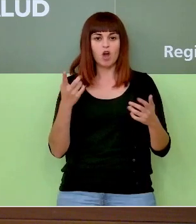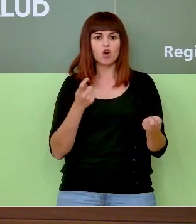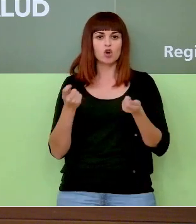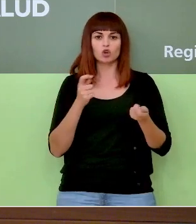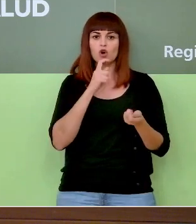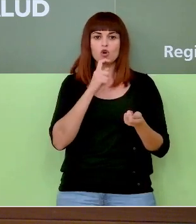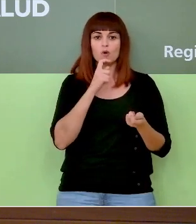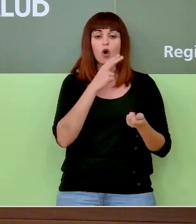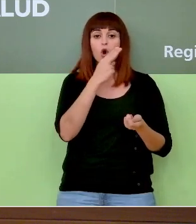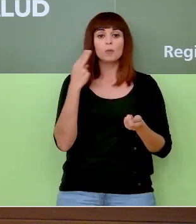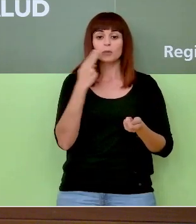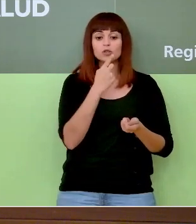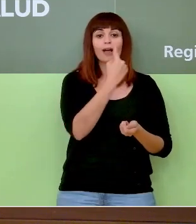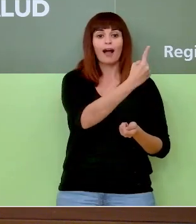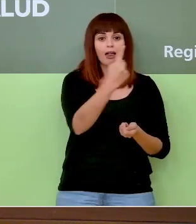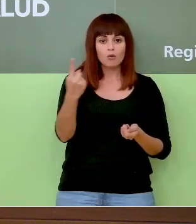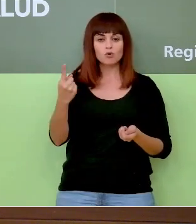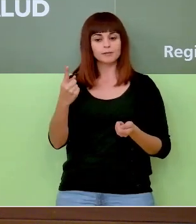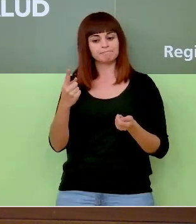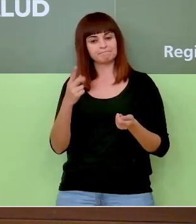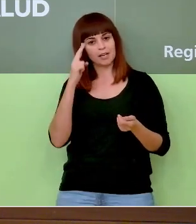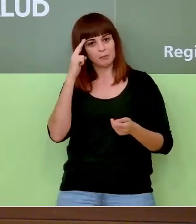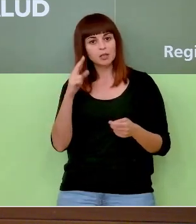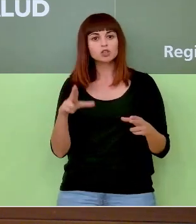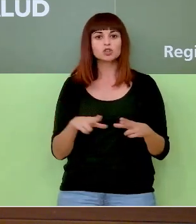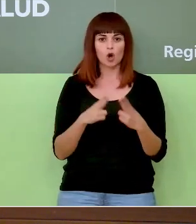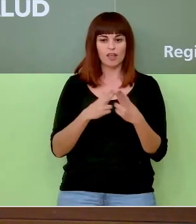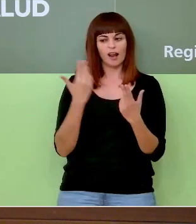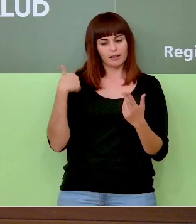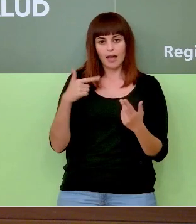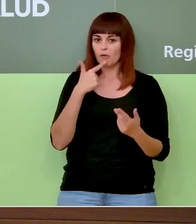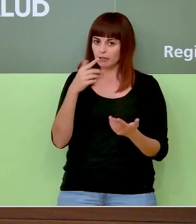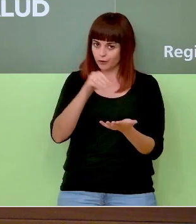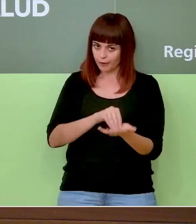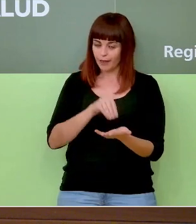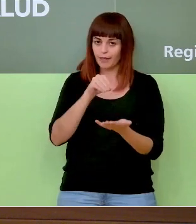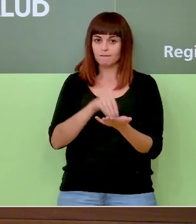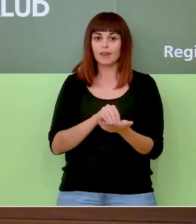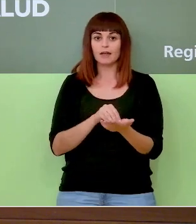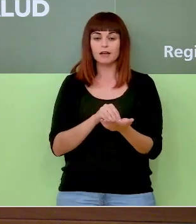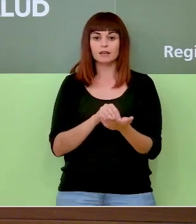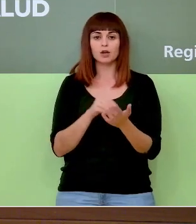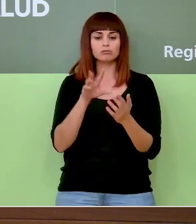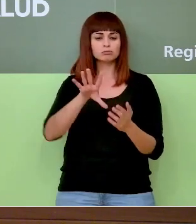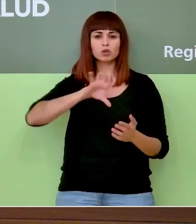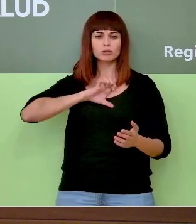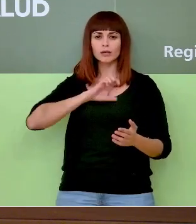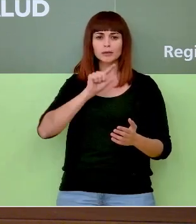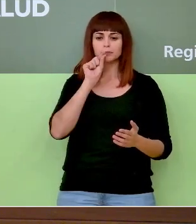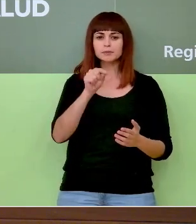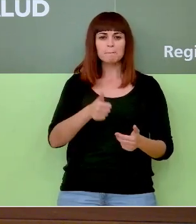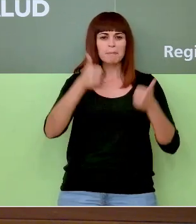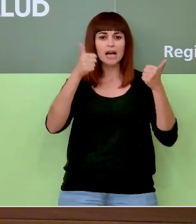nuestro compromiso y la disciplina social. Y como hemos venido contando en muchas ocasiones, donde se produce un mayor número de contagios es